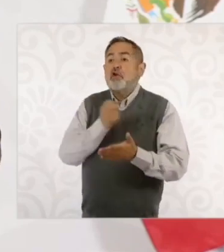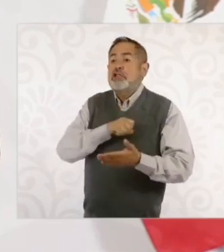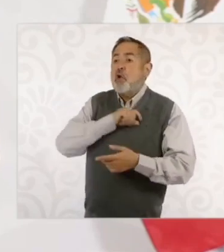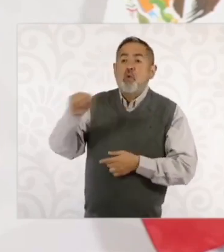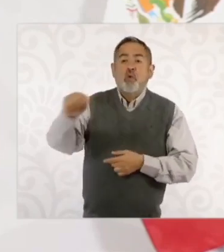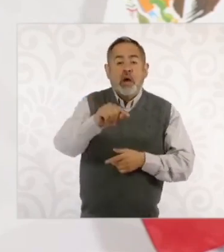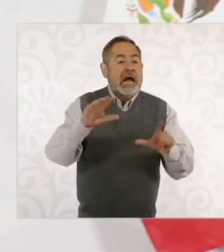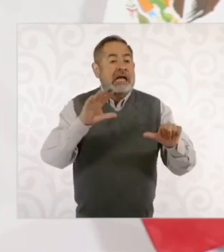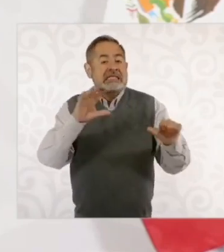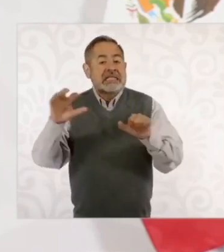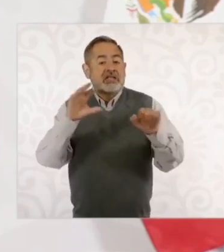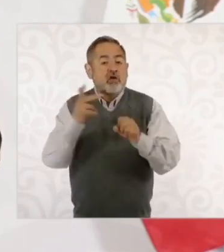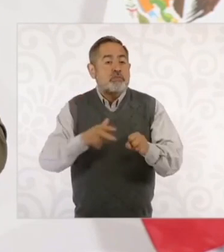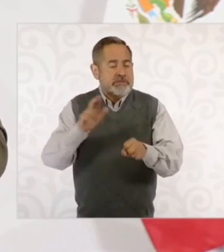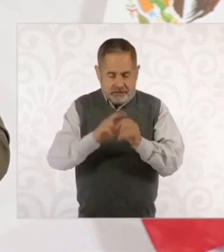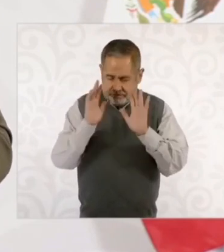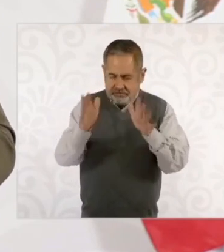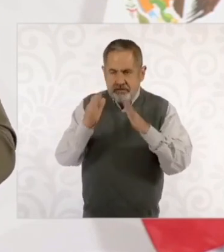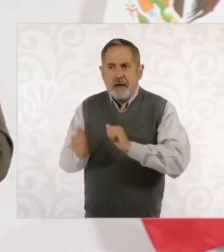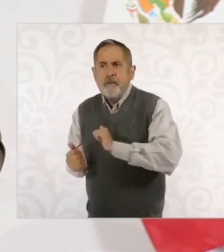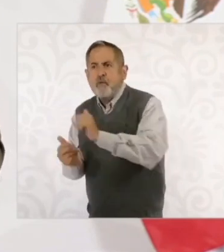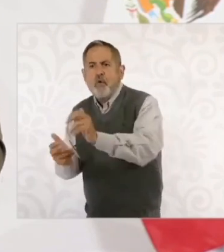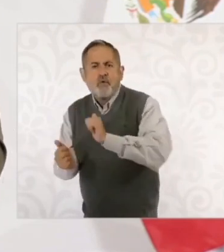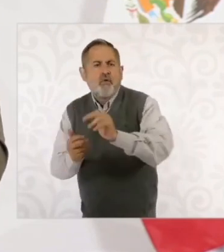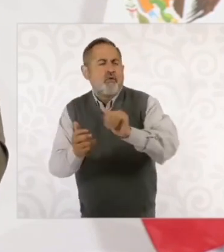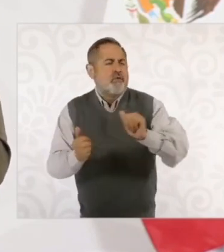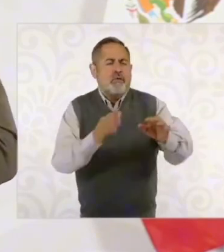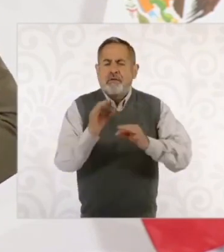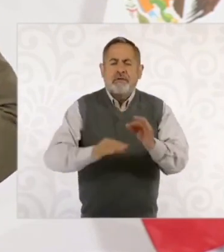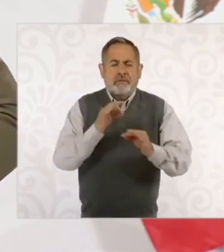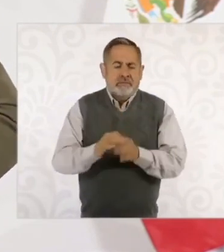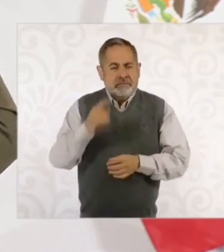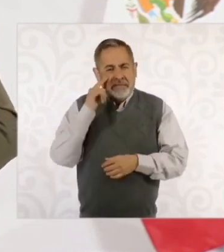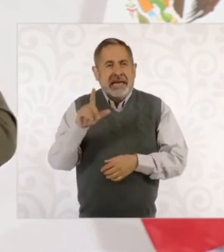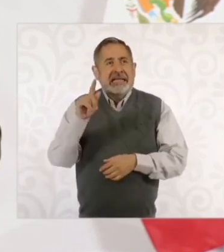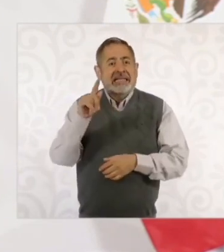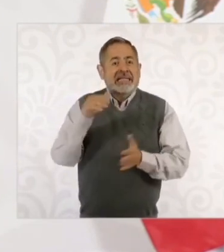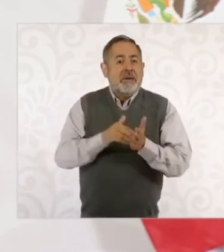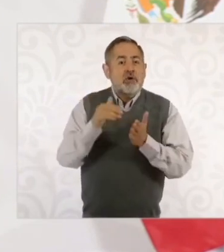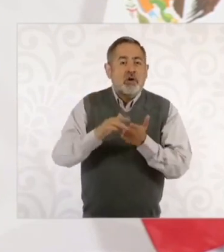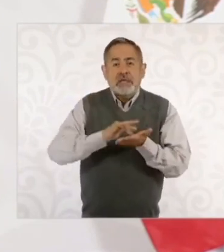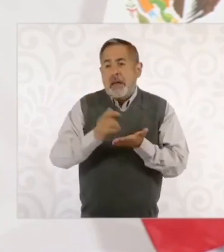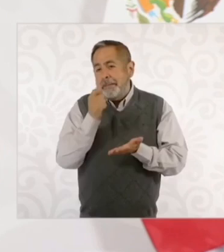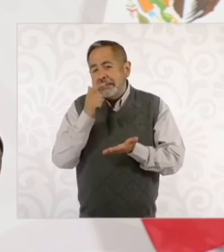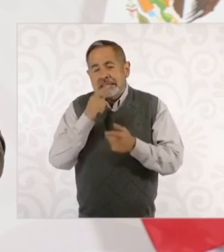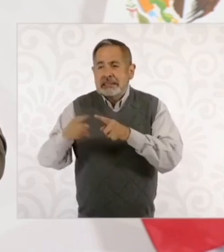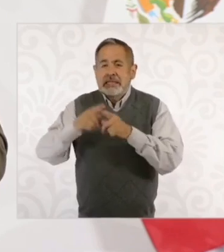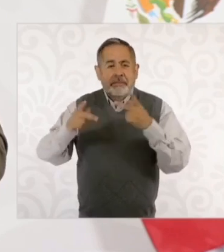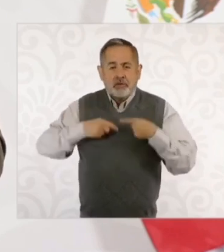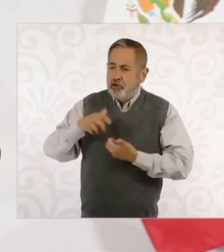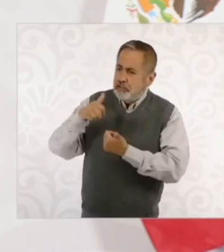600 hospitales abastecidos de manera continua, entregando más de 70 millones de medicamentos a nuestro